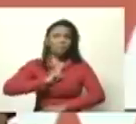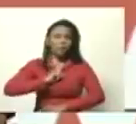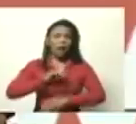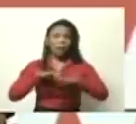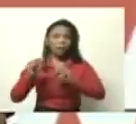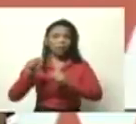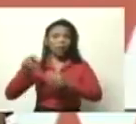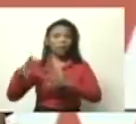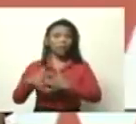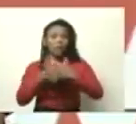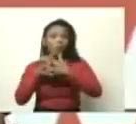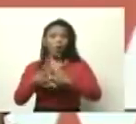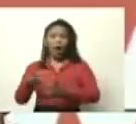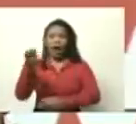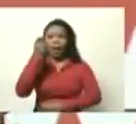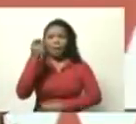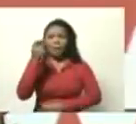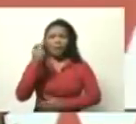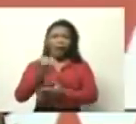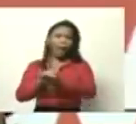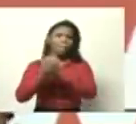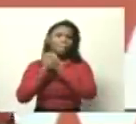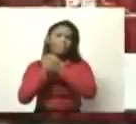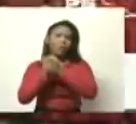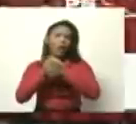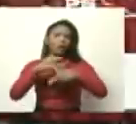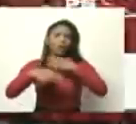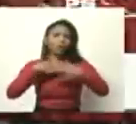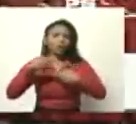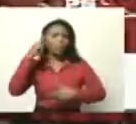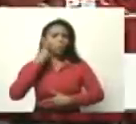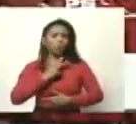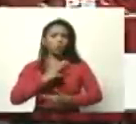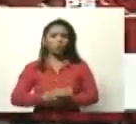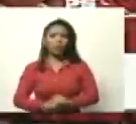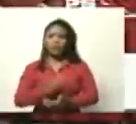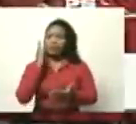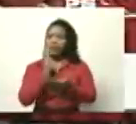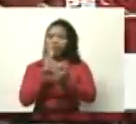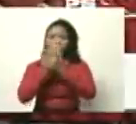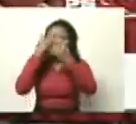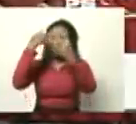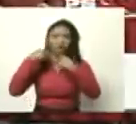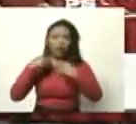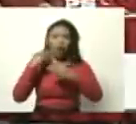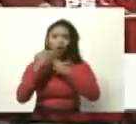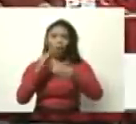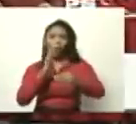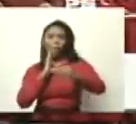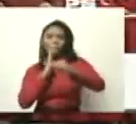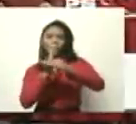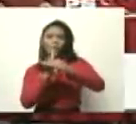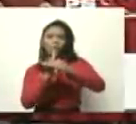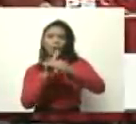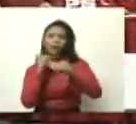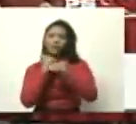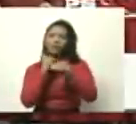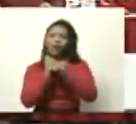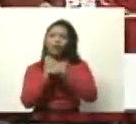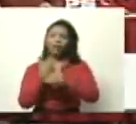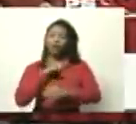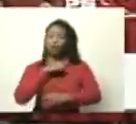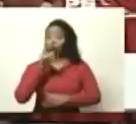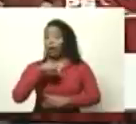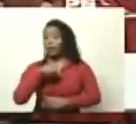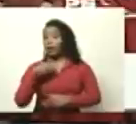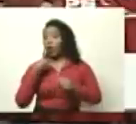norteamericano jamás será enemigo, será amigo de la revolución bolivariana. Siempre nos verán a nosotros como un obstáculo. Y nosotros desde aquí